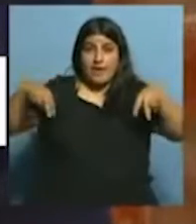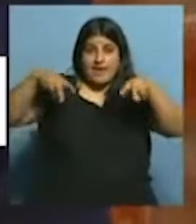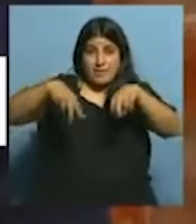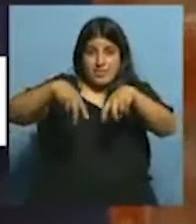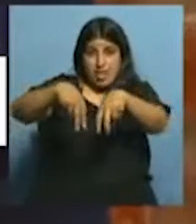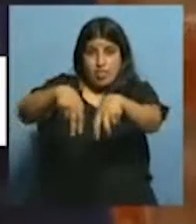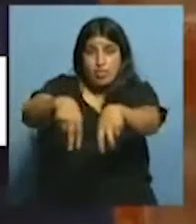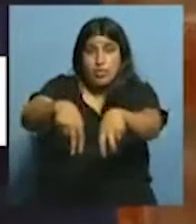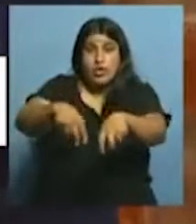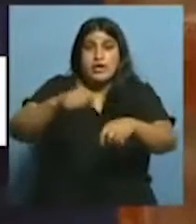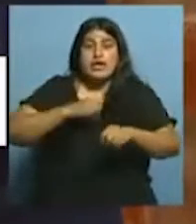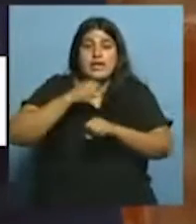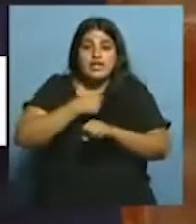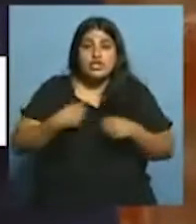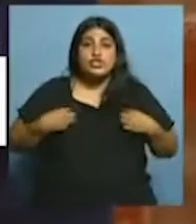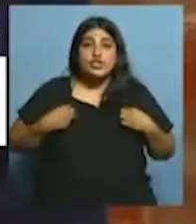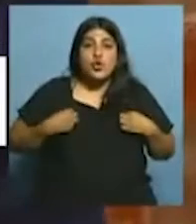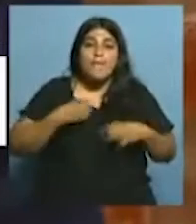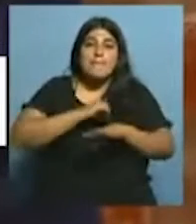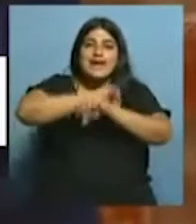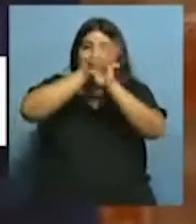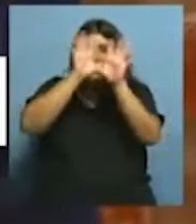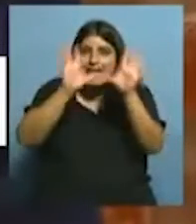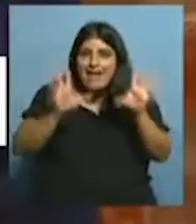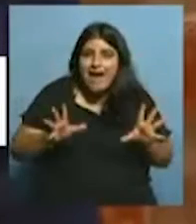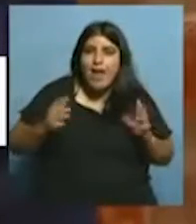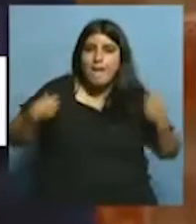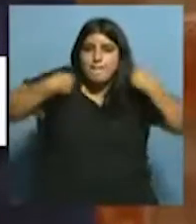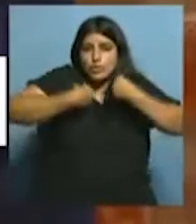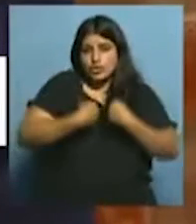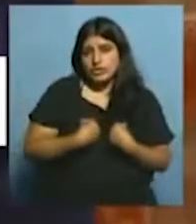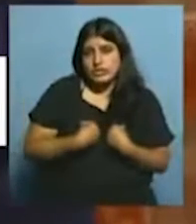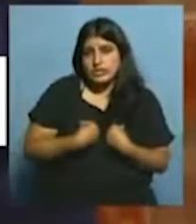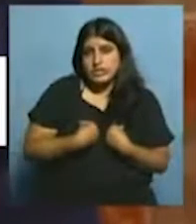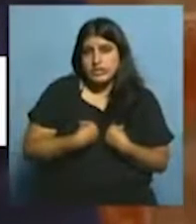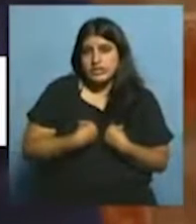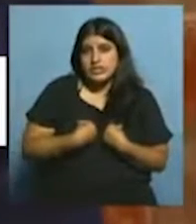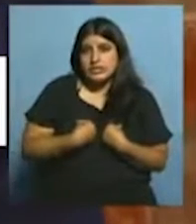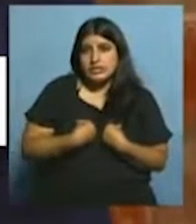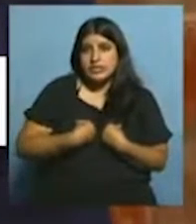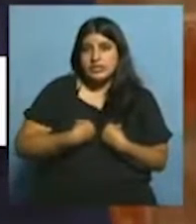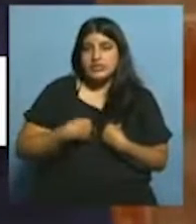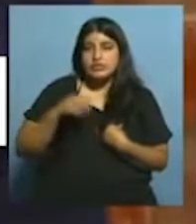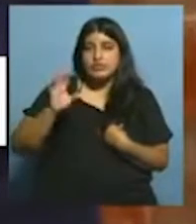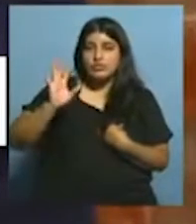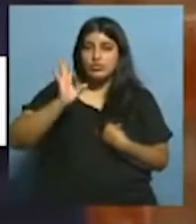ropa que sea clara, visible, que tengan en las mochilas, en su